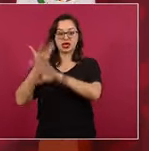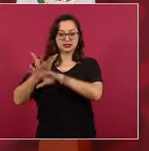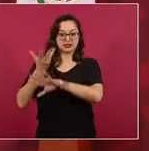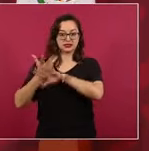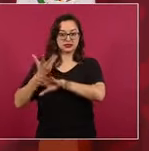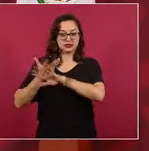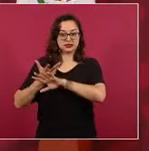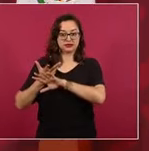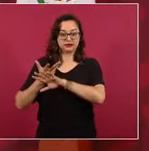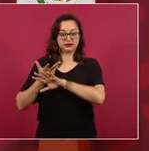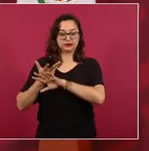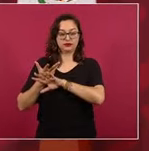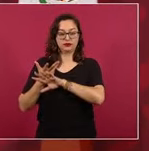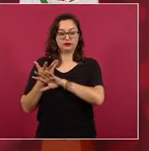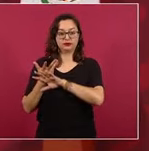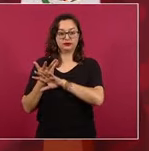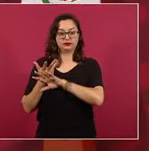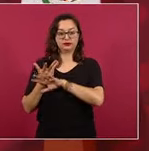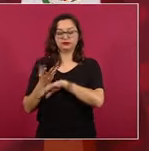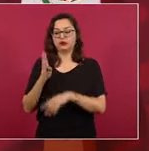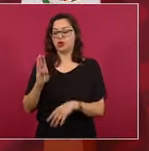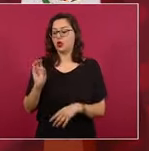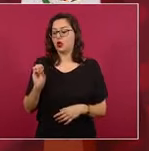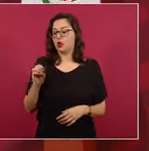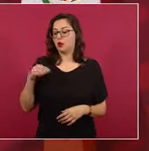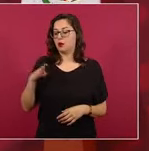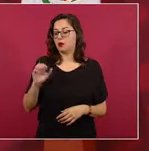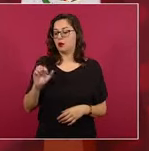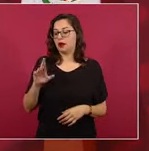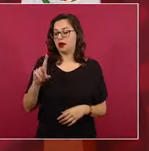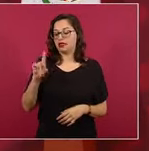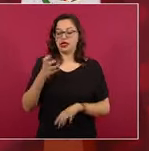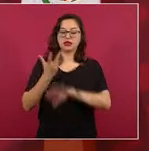caso a Bombardier de Canadá,